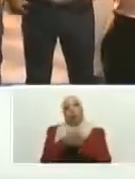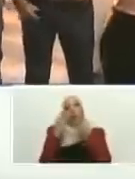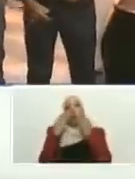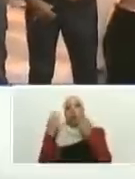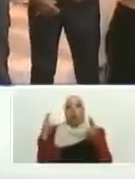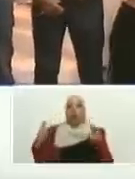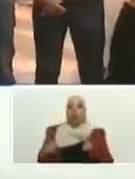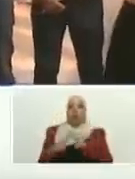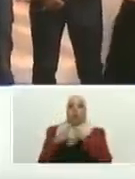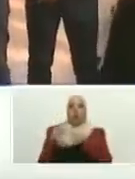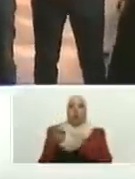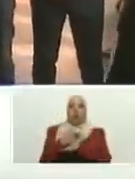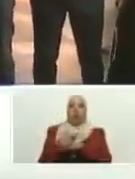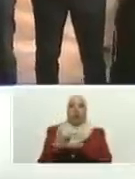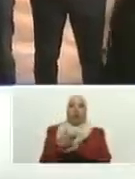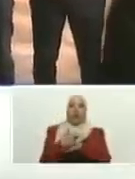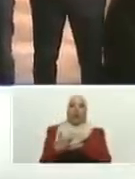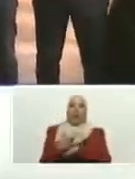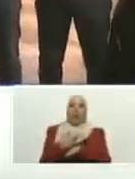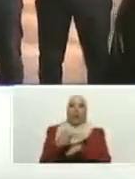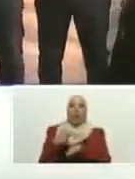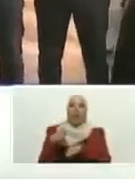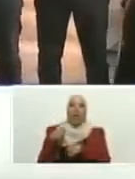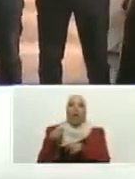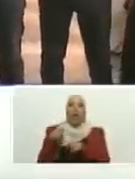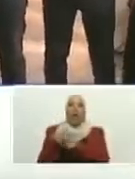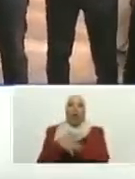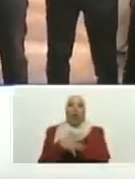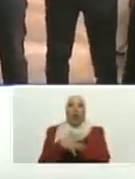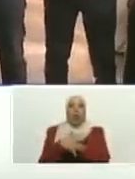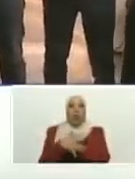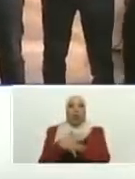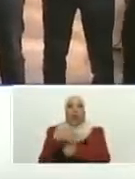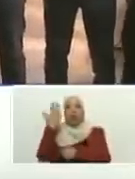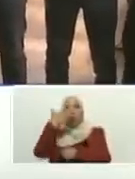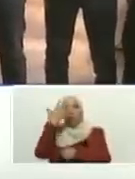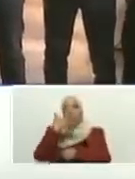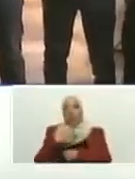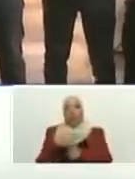se encuentra el gobernador Héctor Rodríguez Castro,